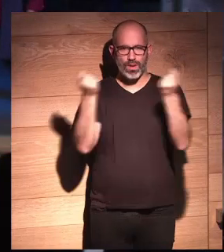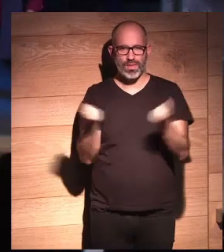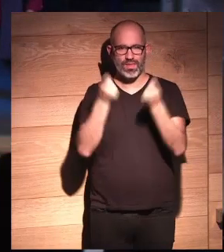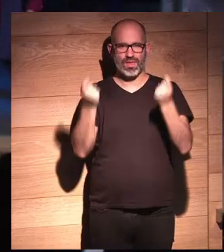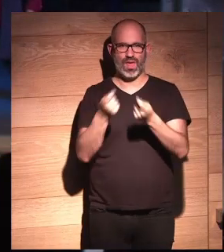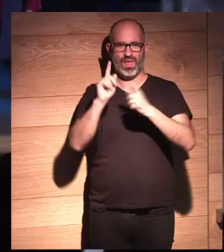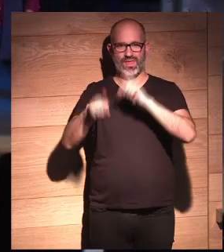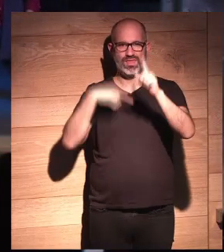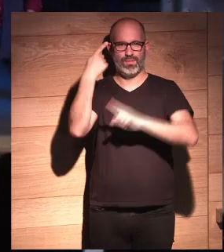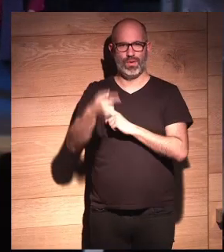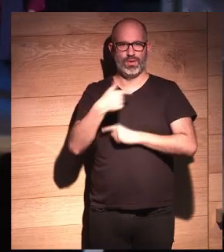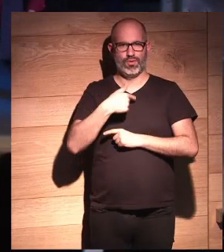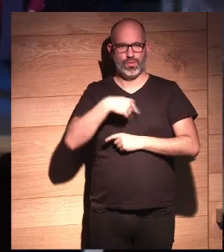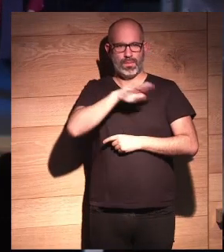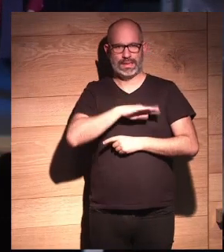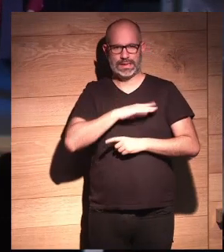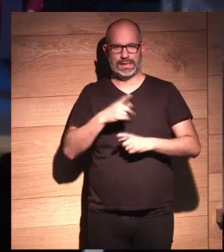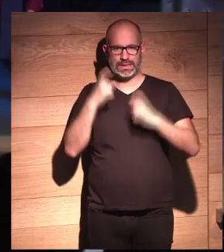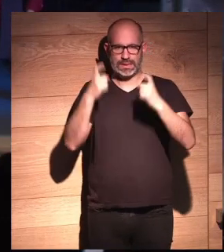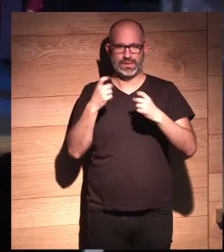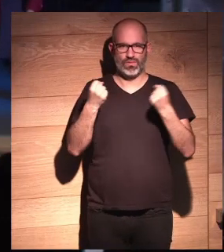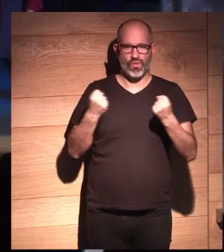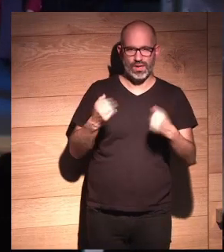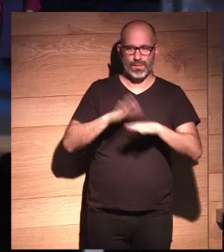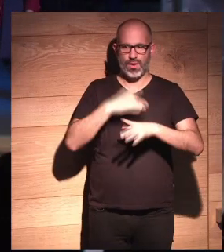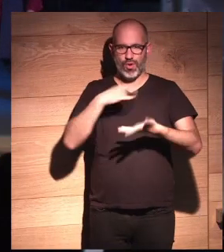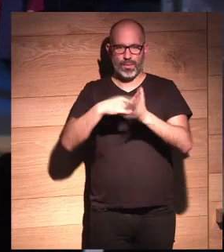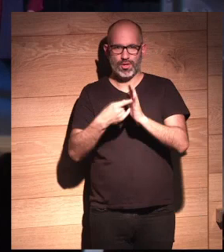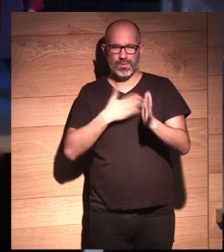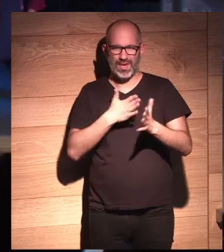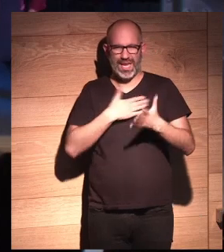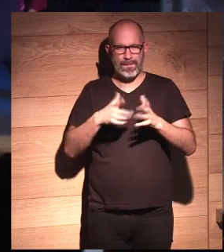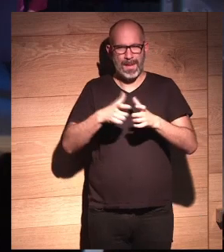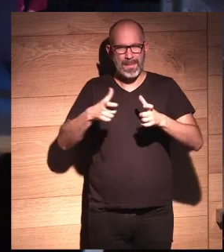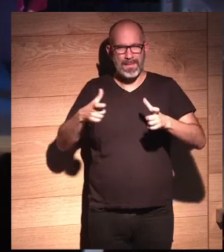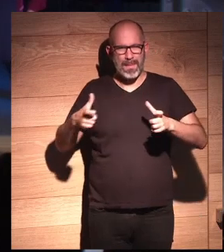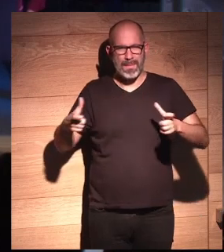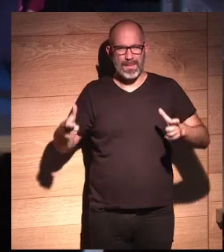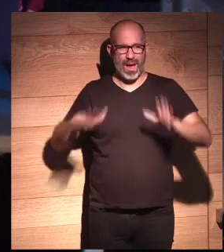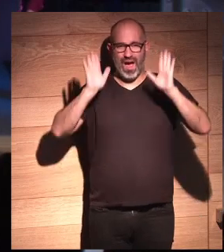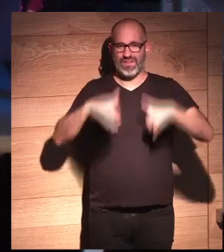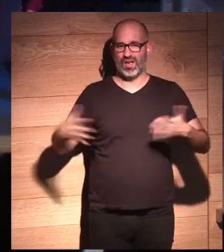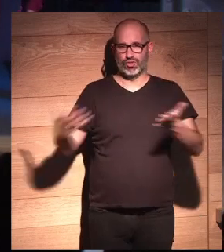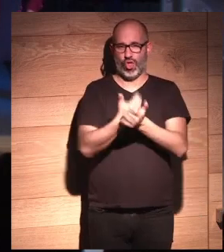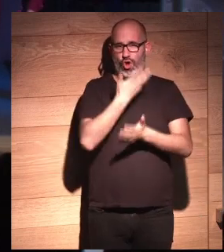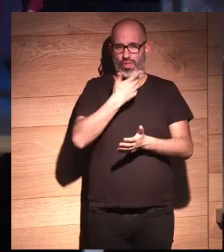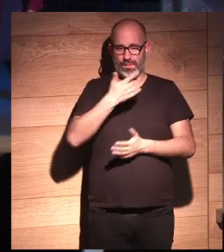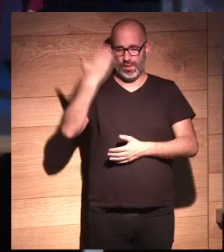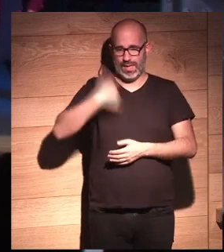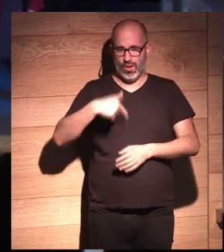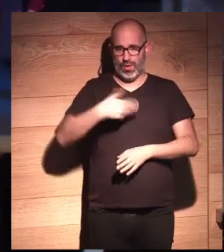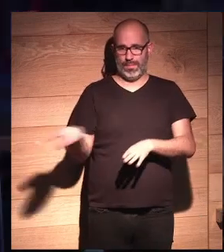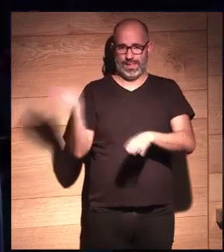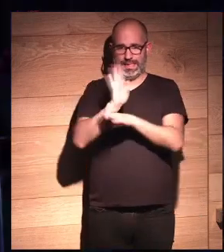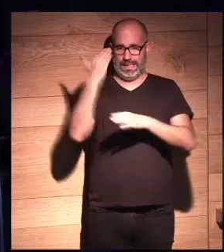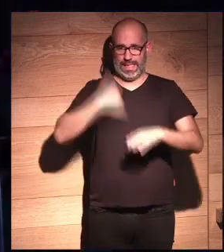tuve un bache bastante intenso y duro de no poder llevar a cabo mis proyectos por las causas que todos conocemos aquí hoy